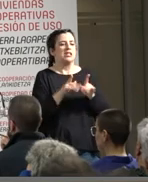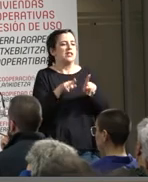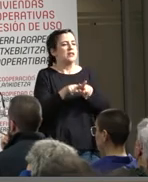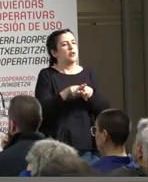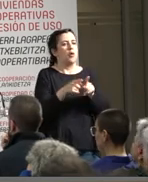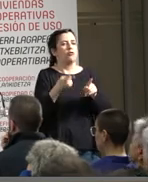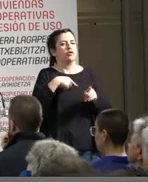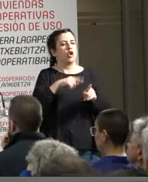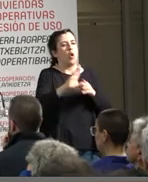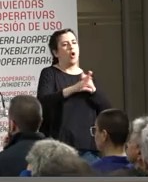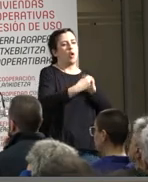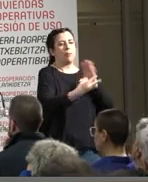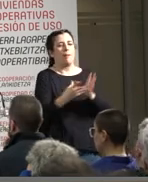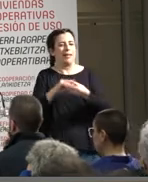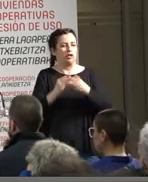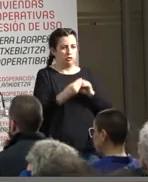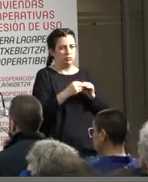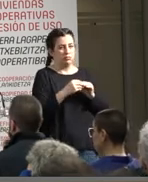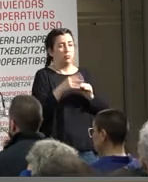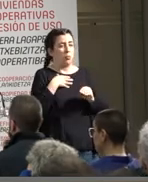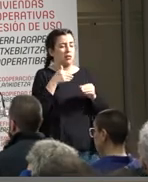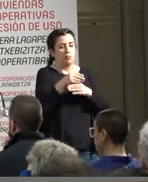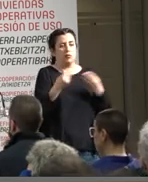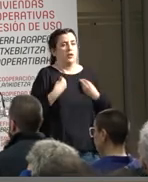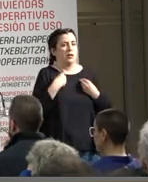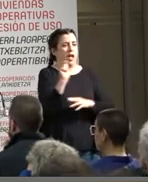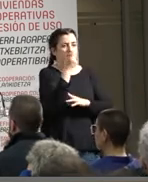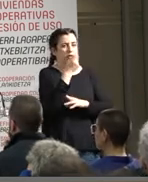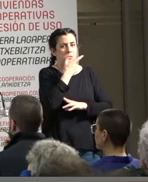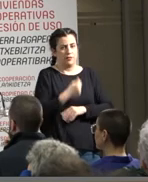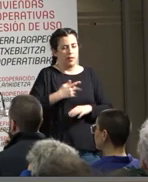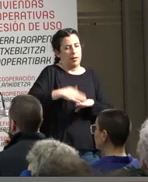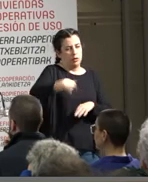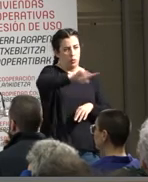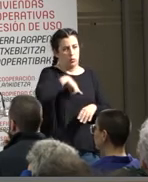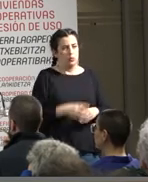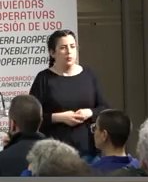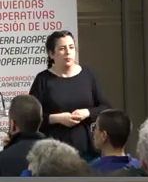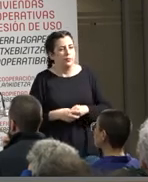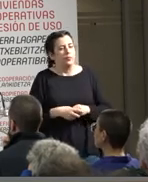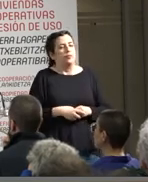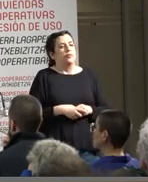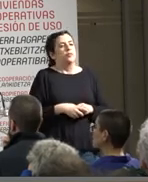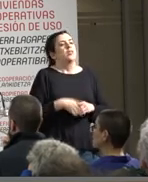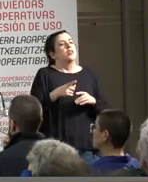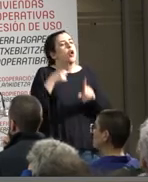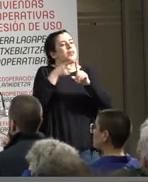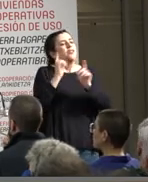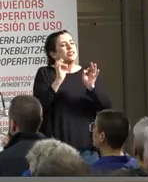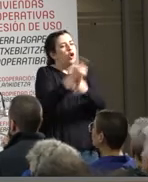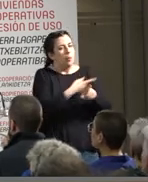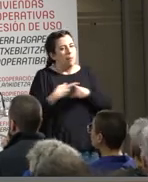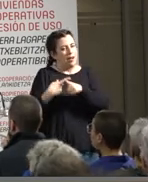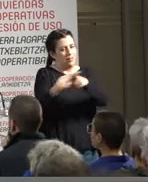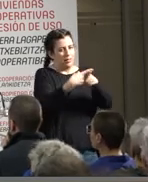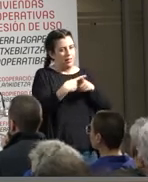cualquier cosa de la vida. Luego, como se trata de compartir, pues el modelo ahora mismo que tenemos en todo